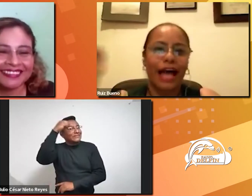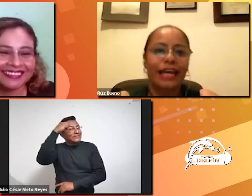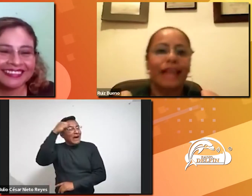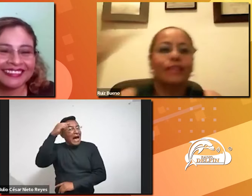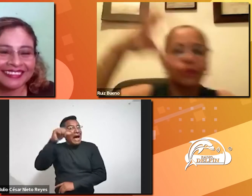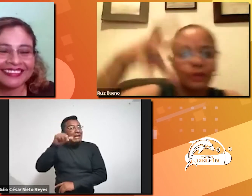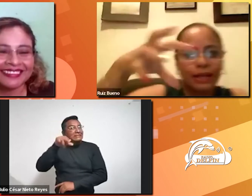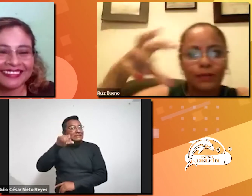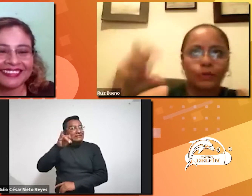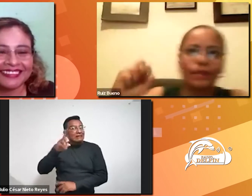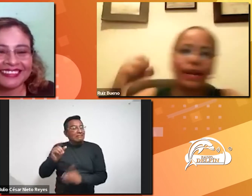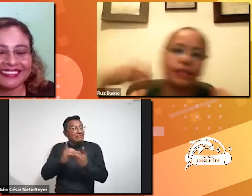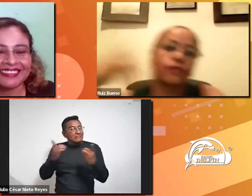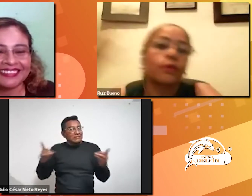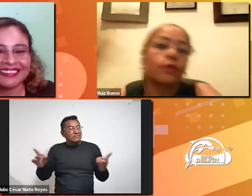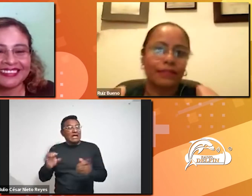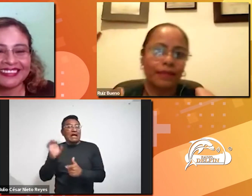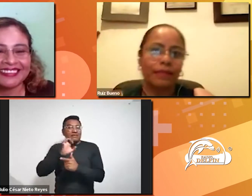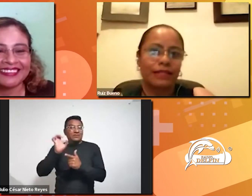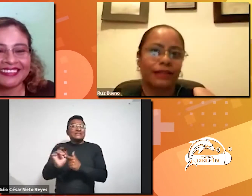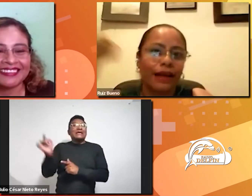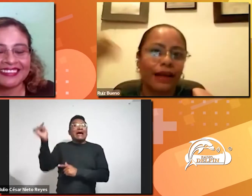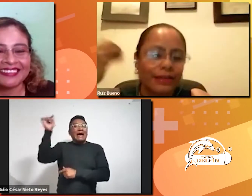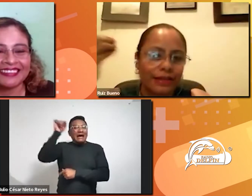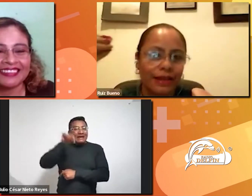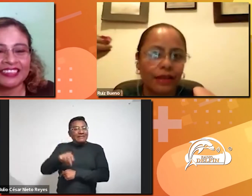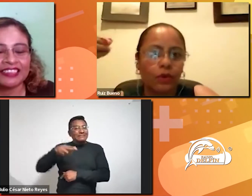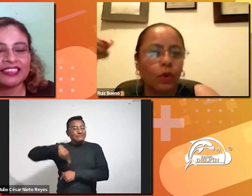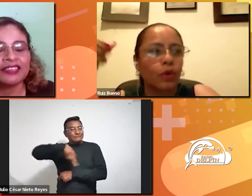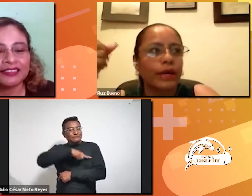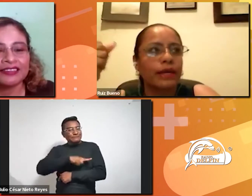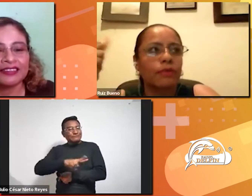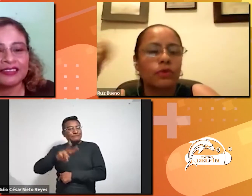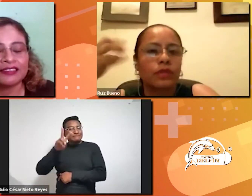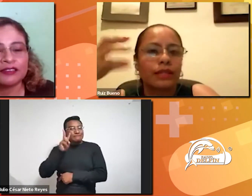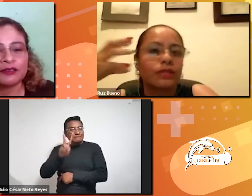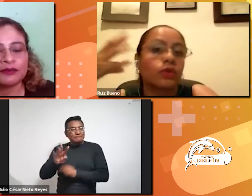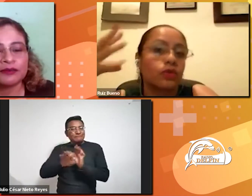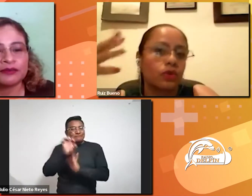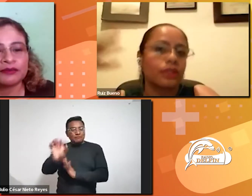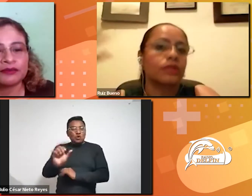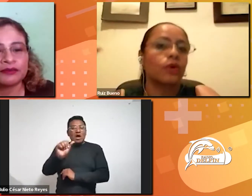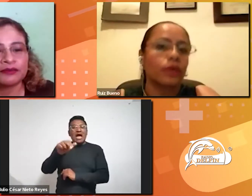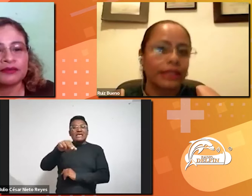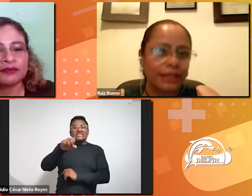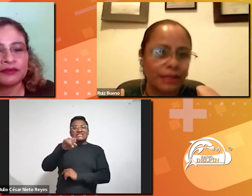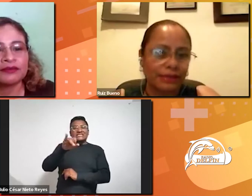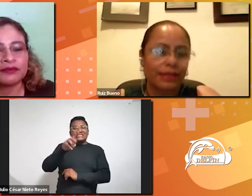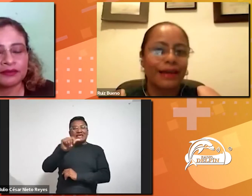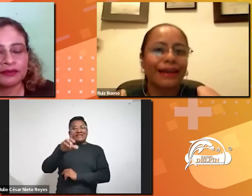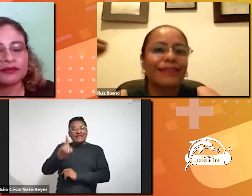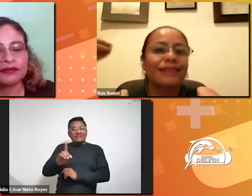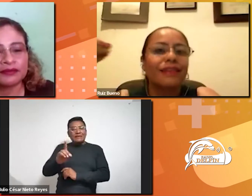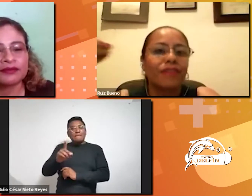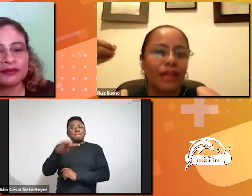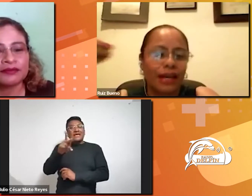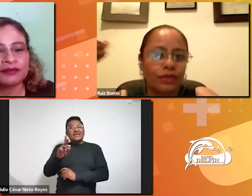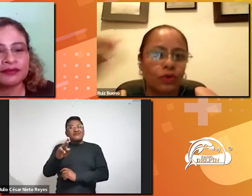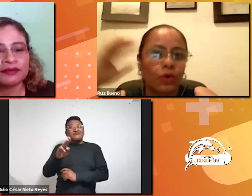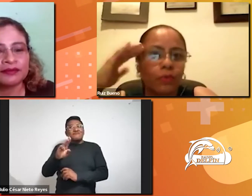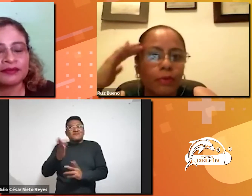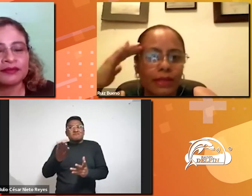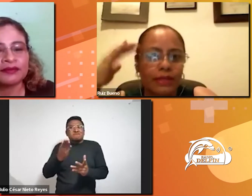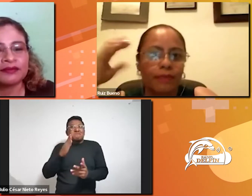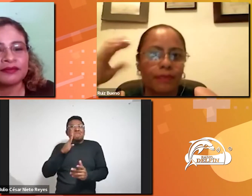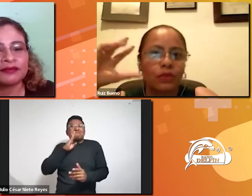Entonces, y ahí es cuando entramos a las formas de presentar ansiedad o lo que llamamos de distorsiones cognitivas. ¿Qué significa